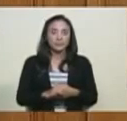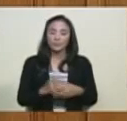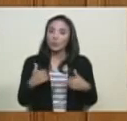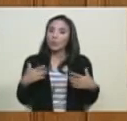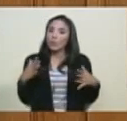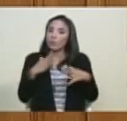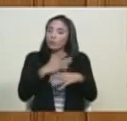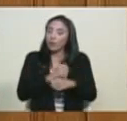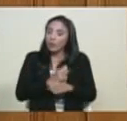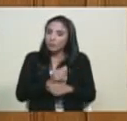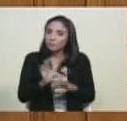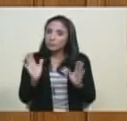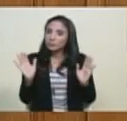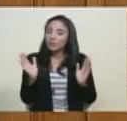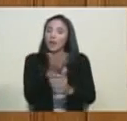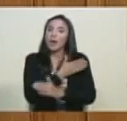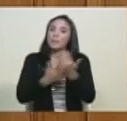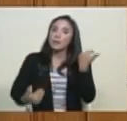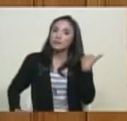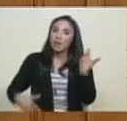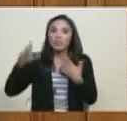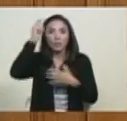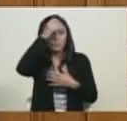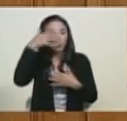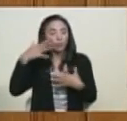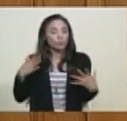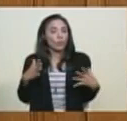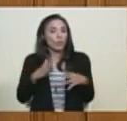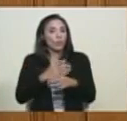Confío en que el presidente Donald Trump